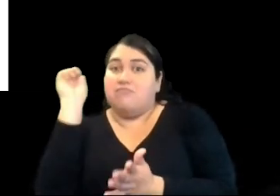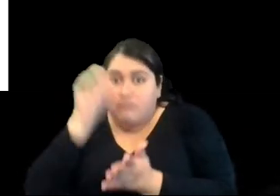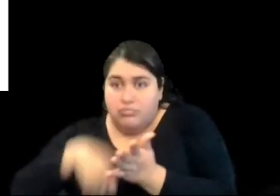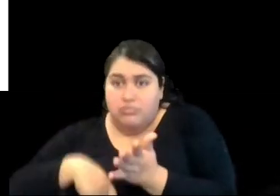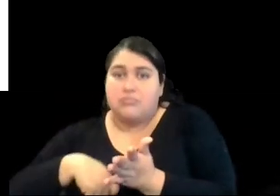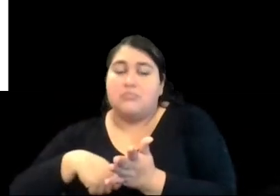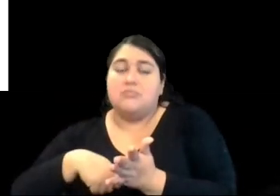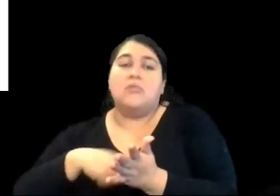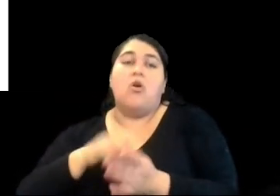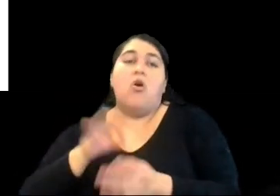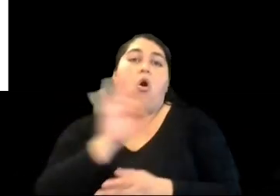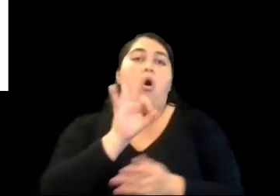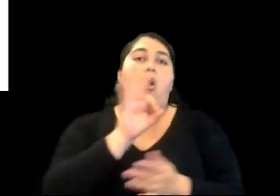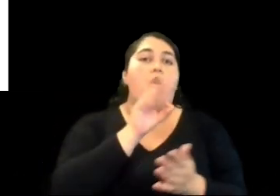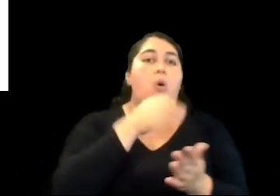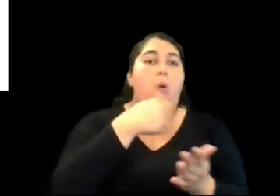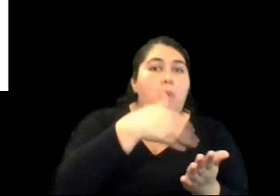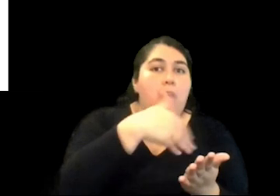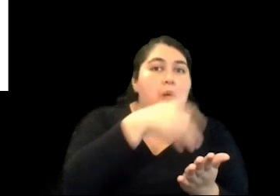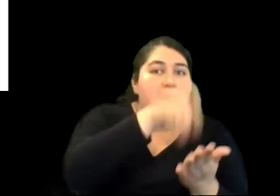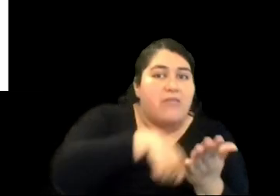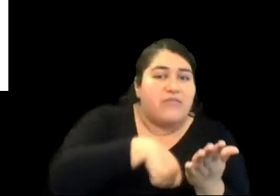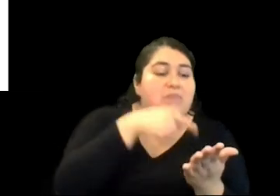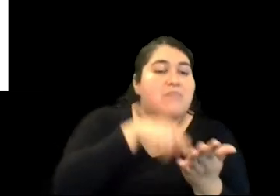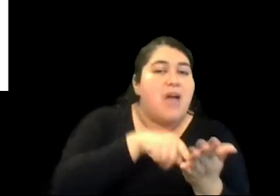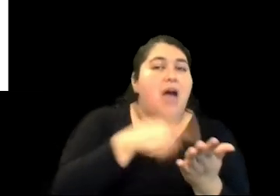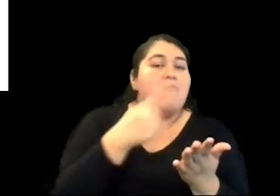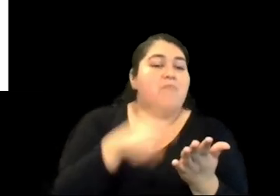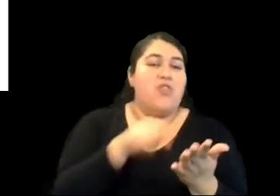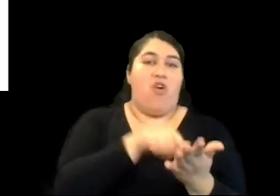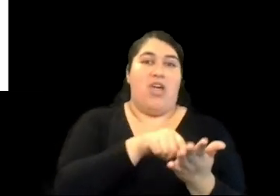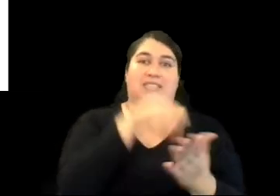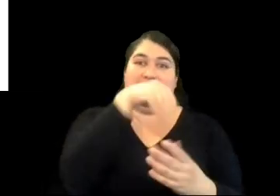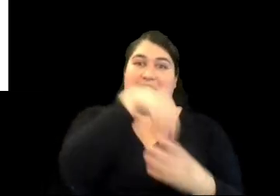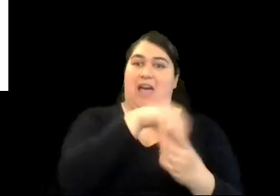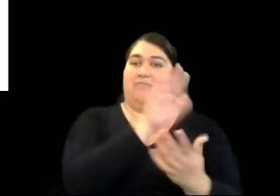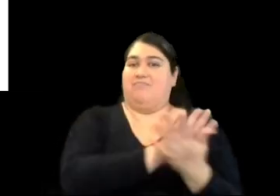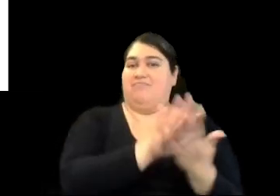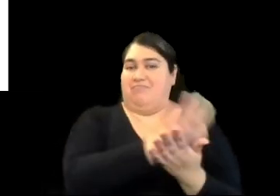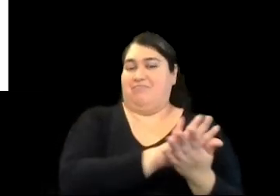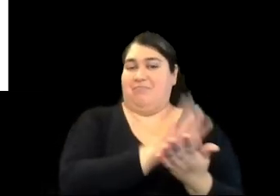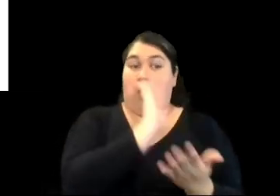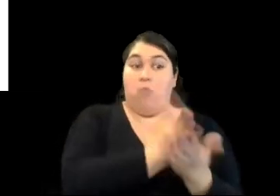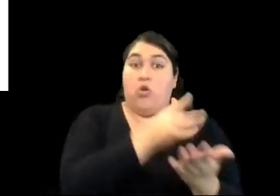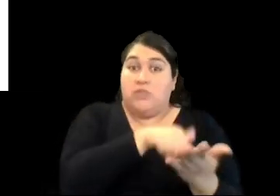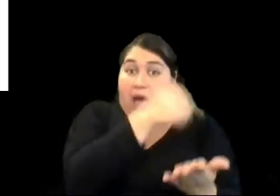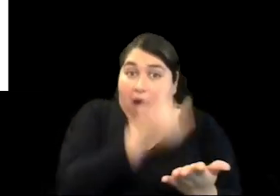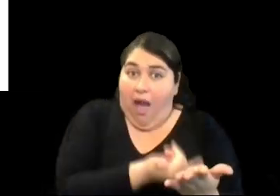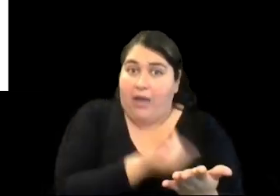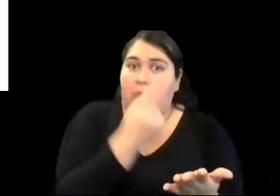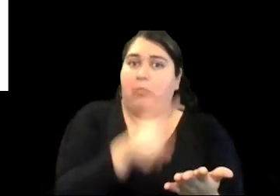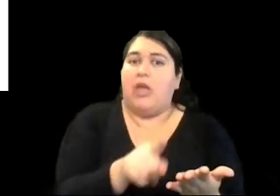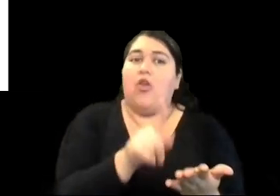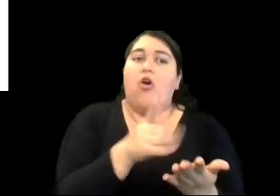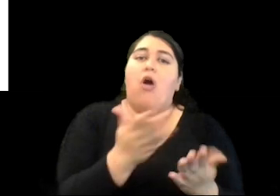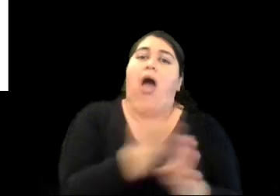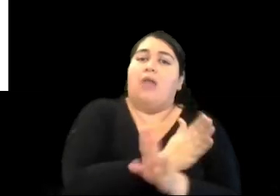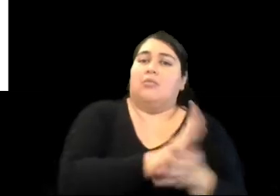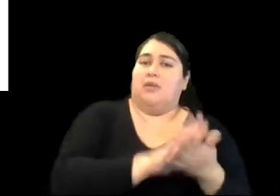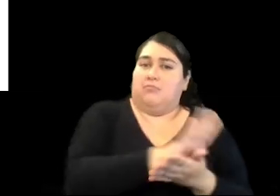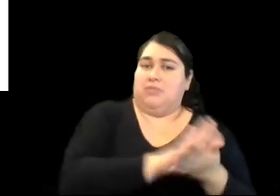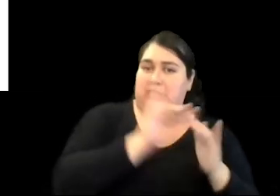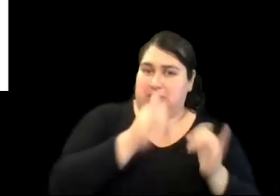sumario material. Si estaba cancelada el 31 del 3 y no estaba firme esa fecha, en principio, por la interpretación del 23 inciso